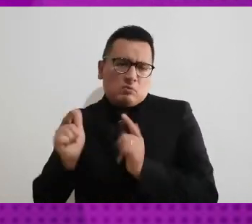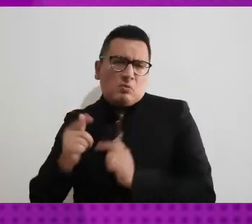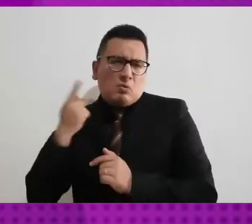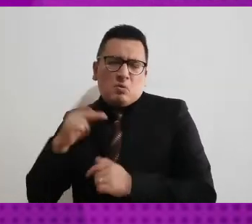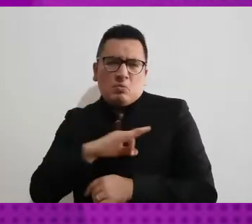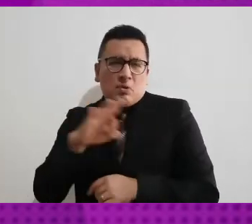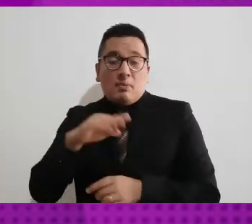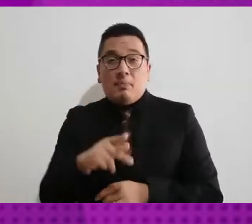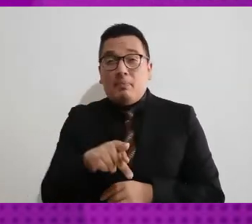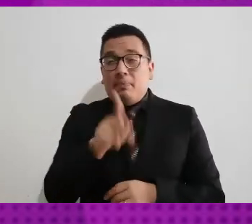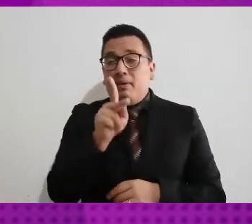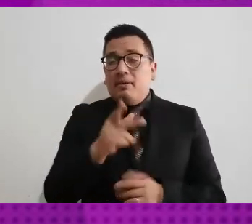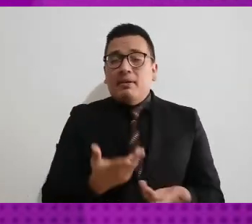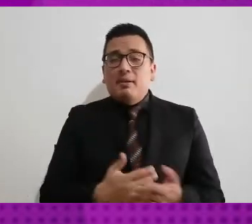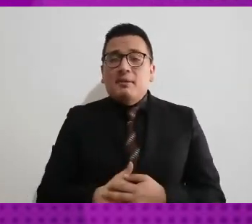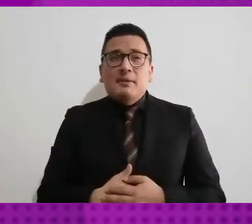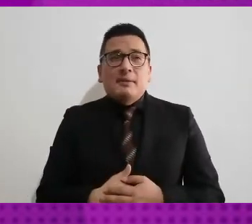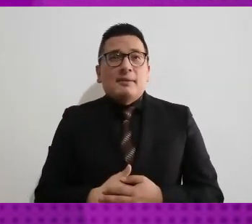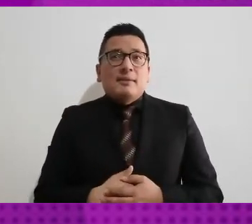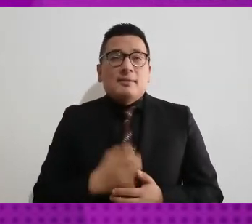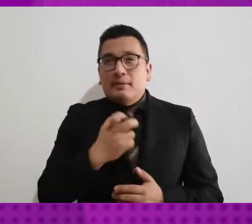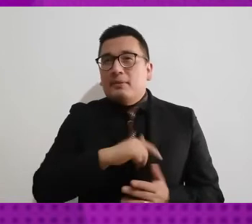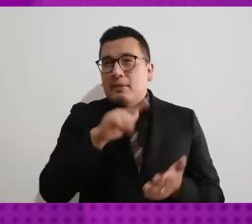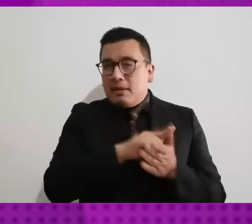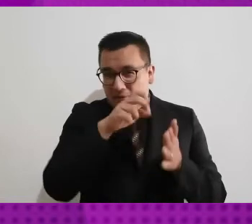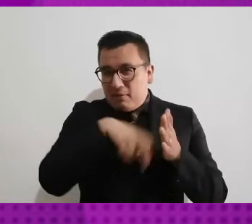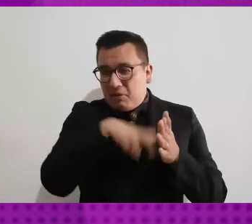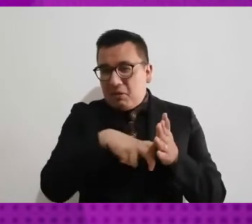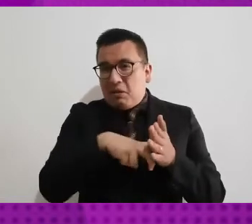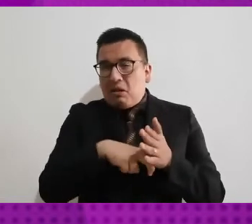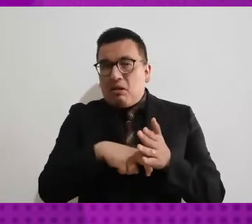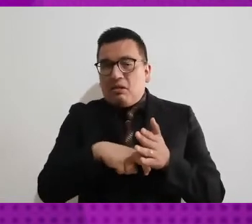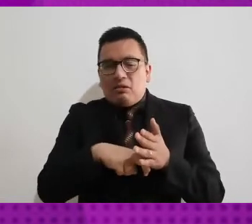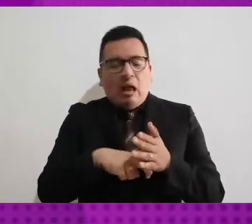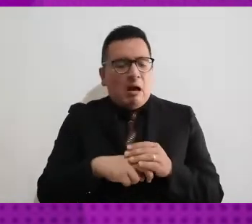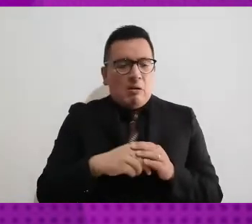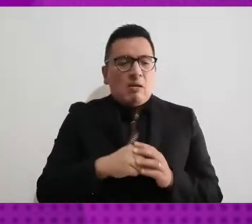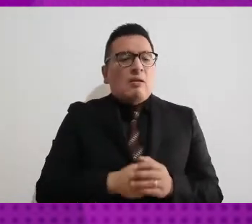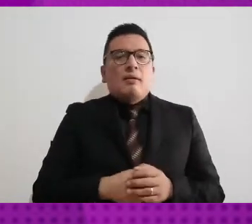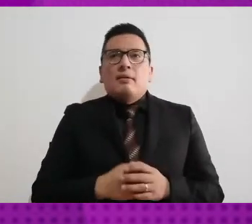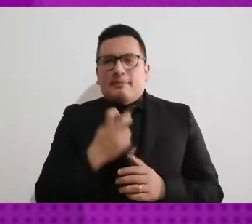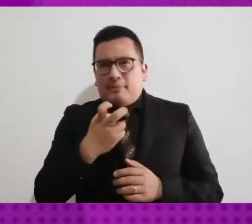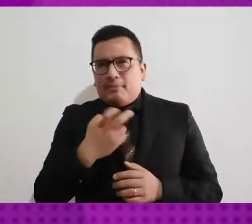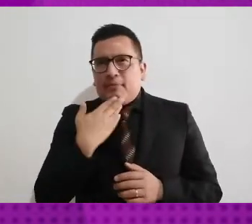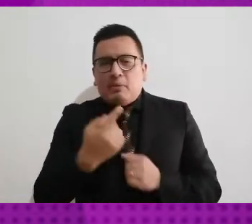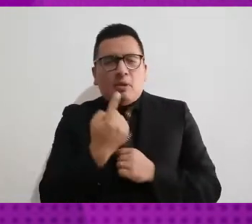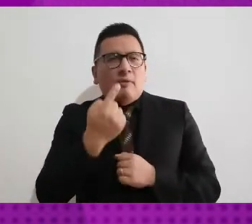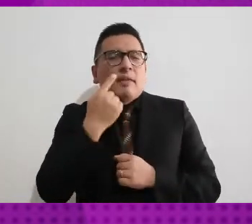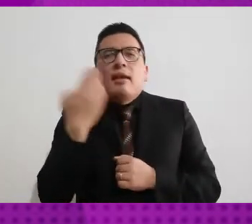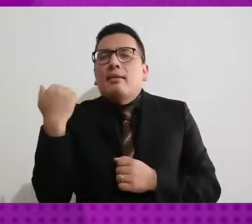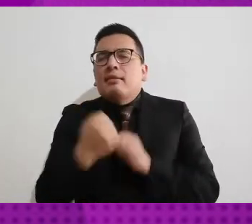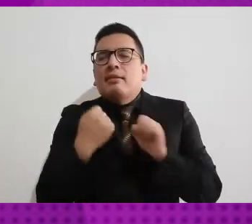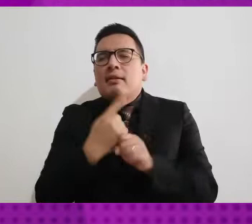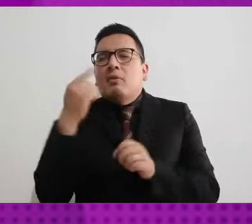estuviera representada. Sin embargo, después de esa reforma, que se generó porque en las elecciones